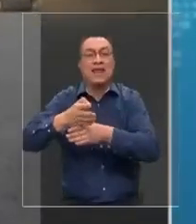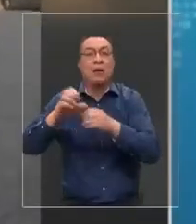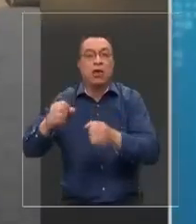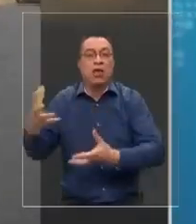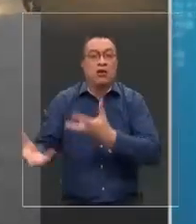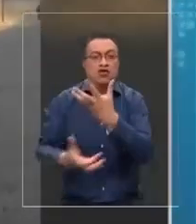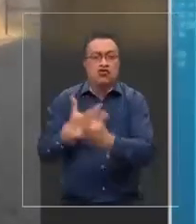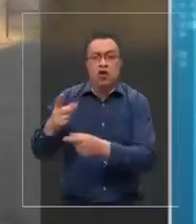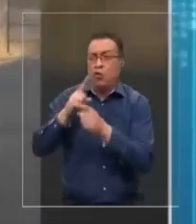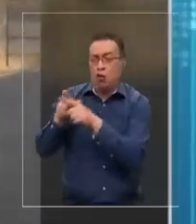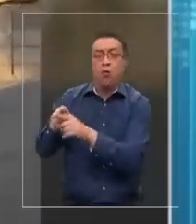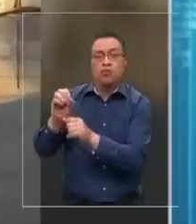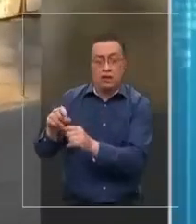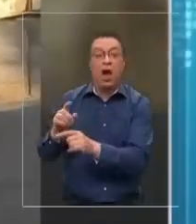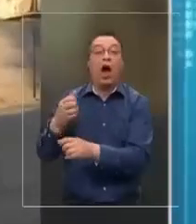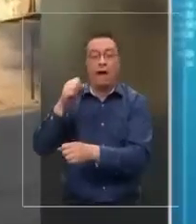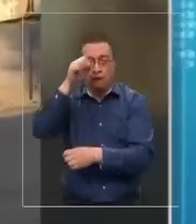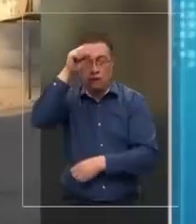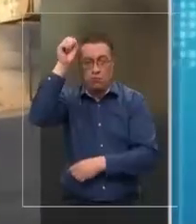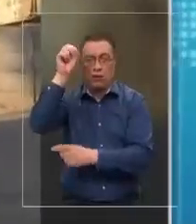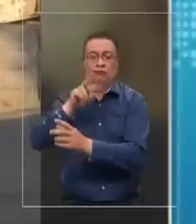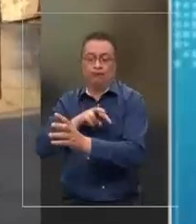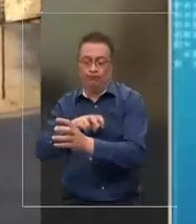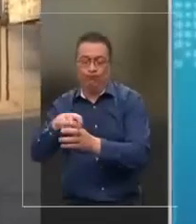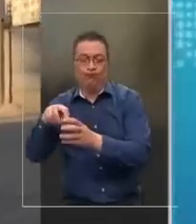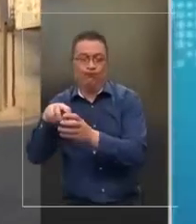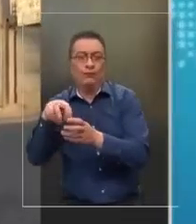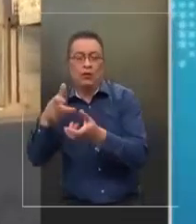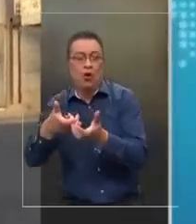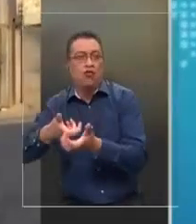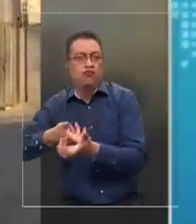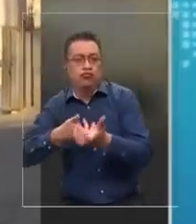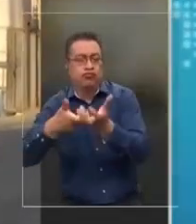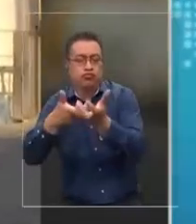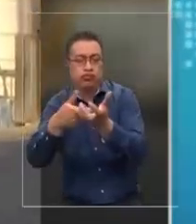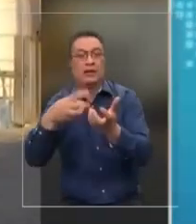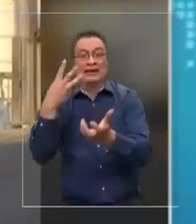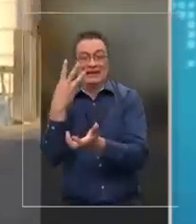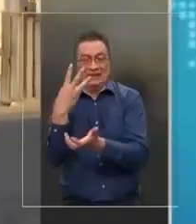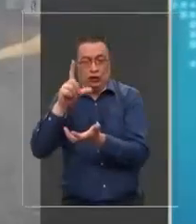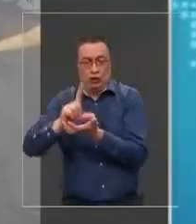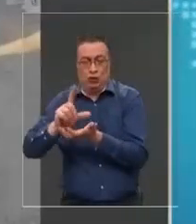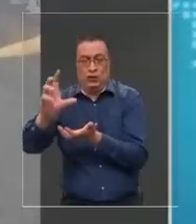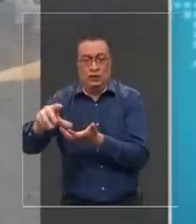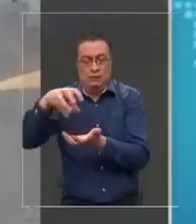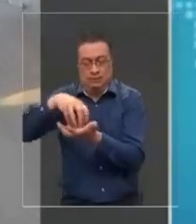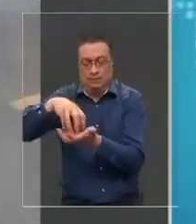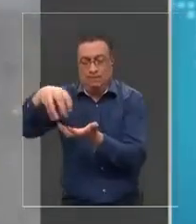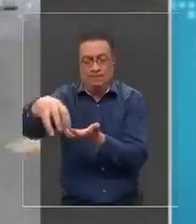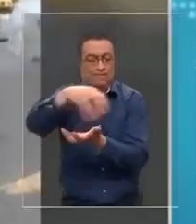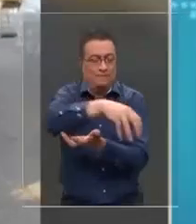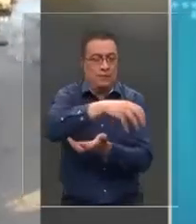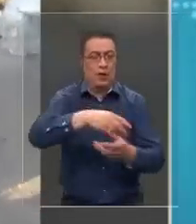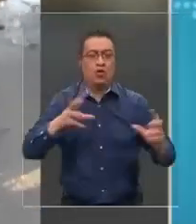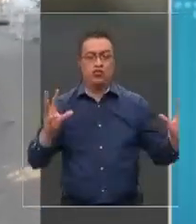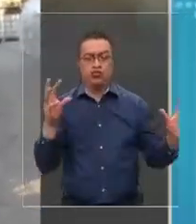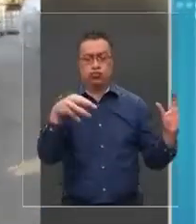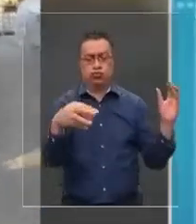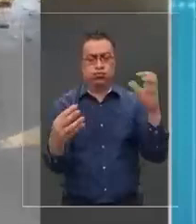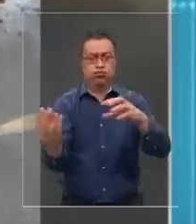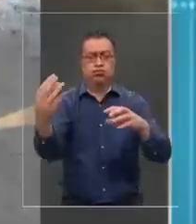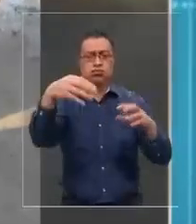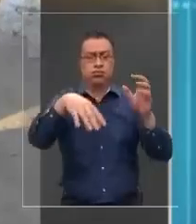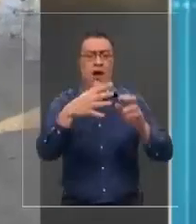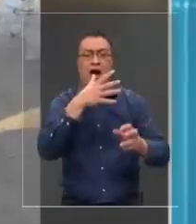puede hacer combustiones. Por eso que bomberos se encuentra atacando desde estos tres puntos que estableció la comandancia para poder